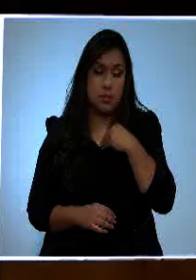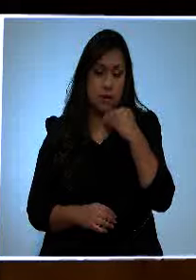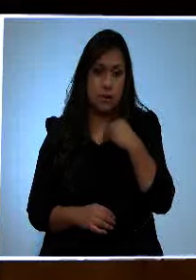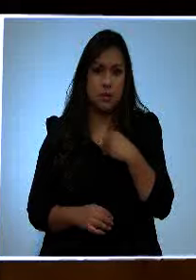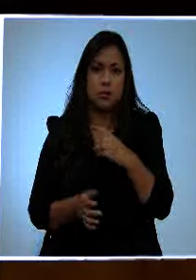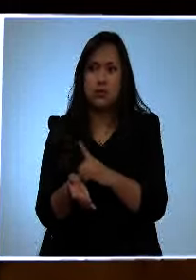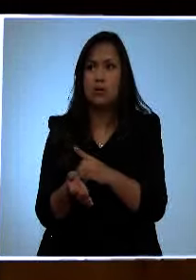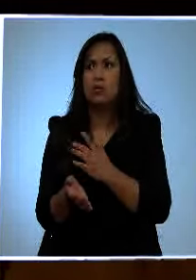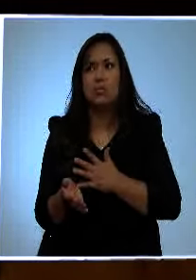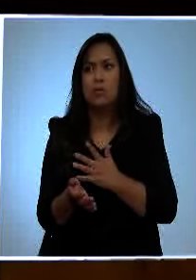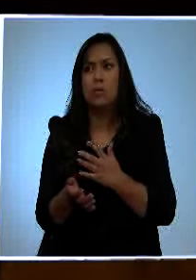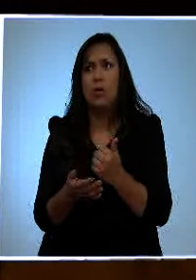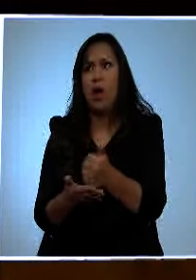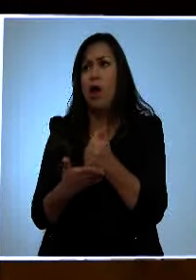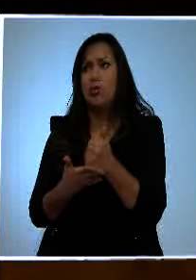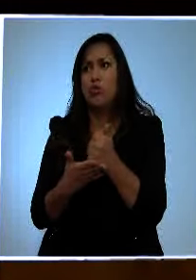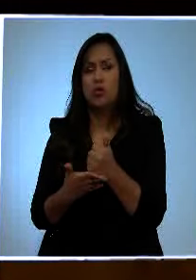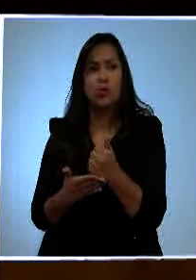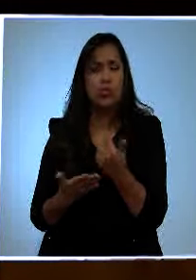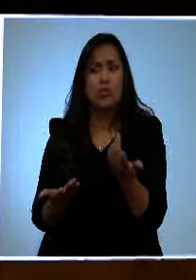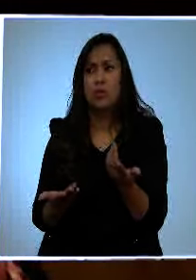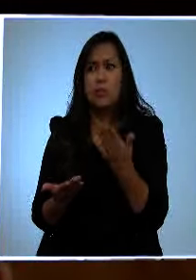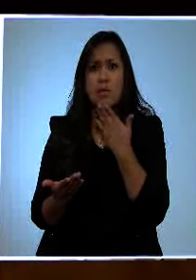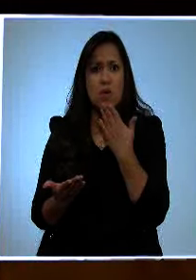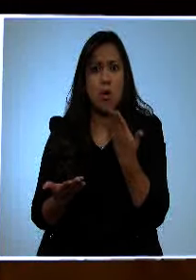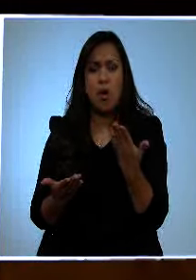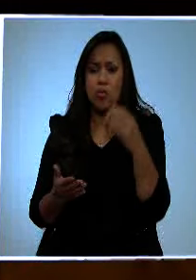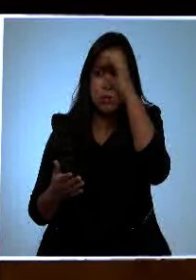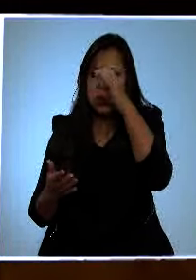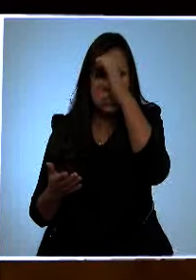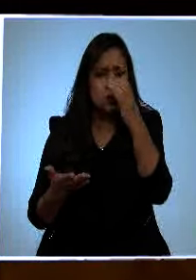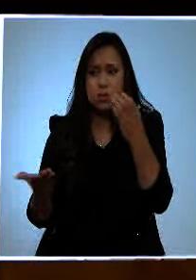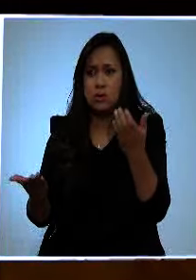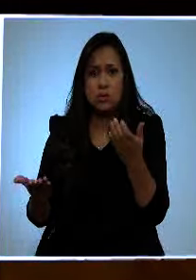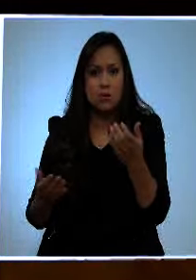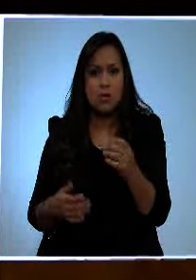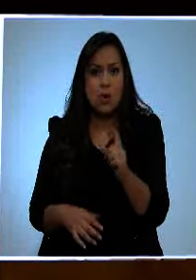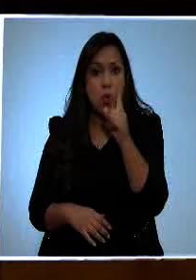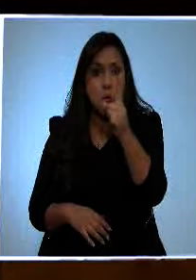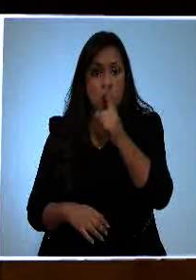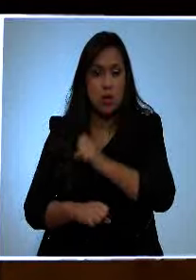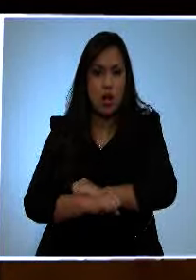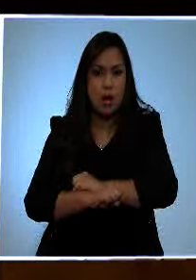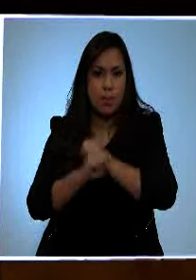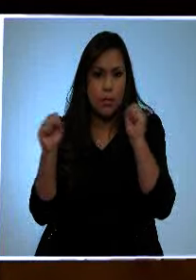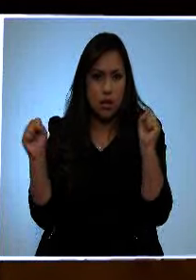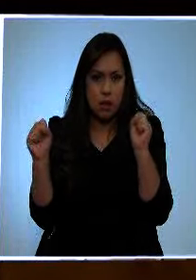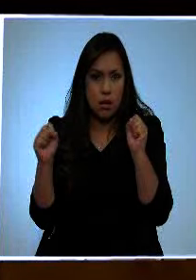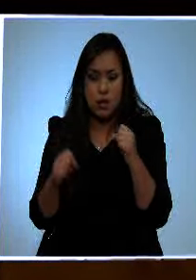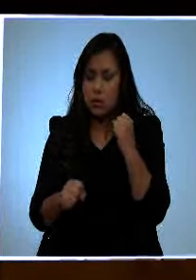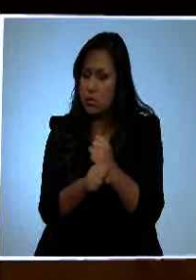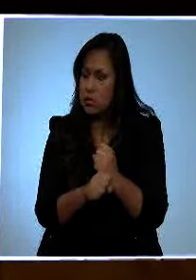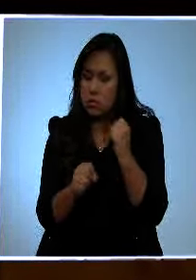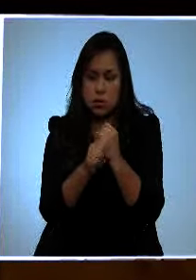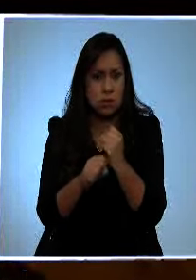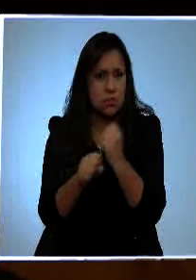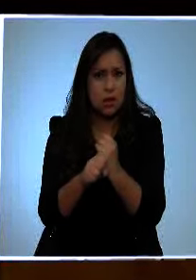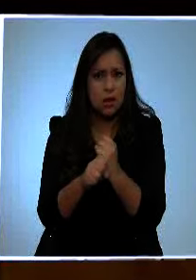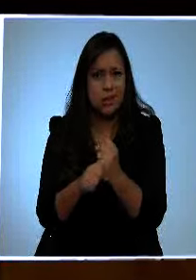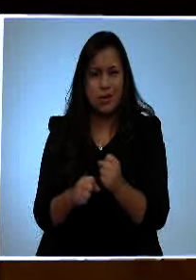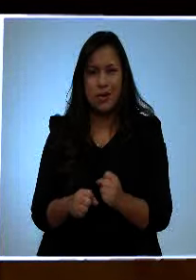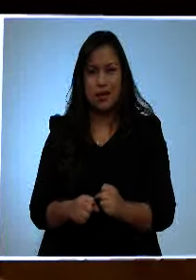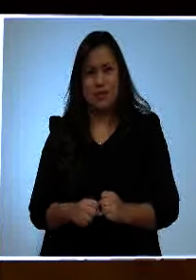doctora por favor ayúdenos a perfilar a ver dónde puede estar terminamos a la 1 de la mañana y y dijimos no este chico no está